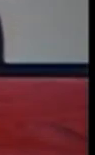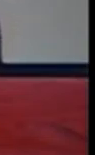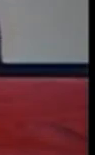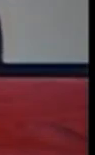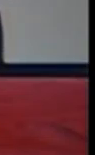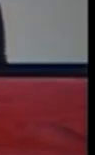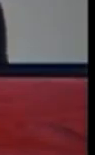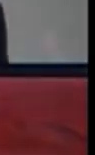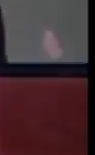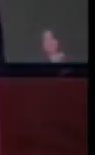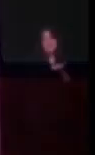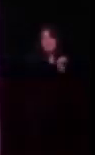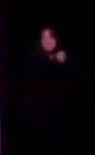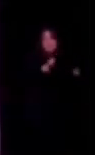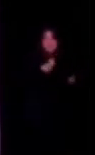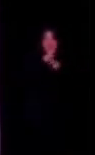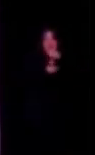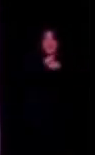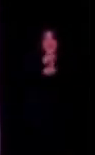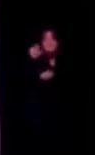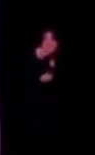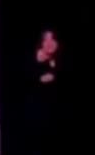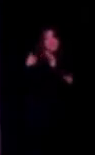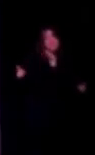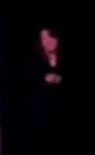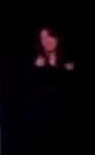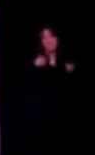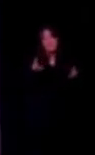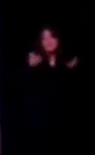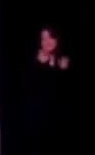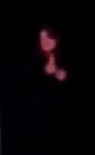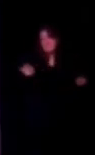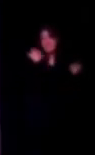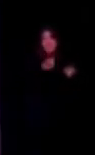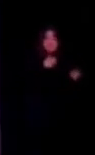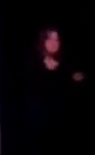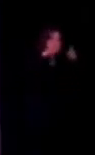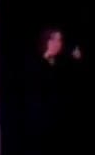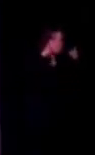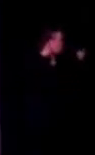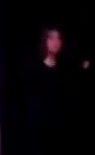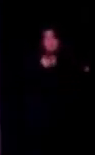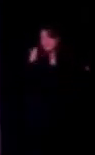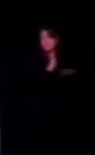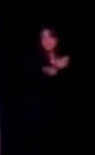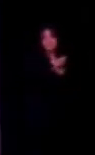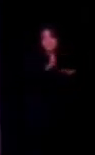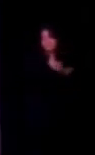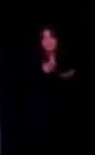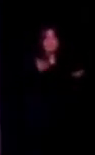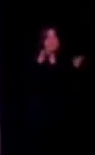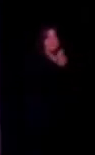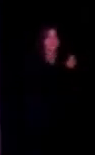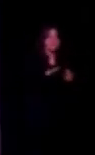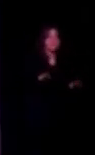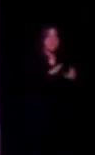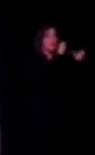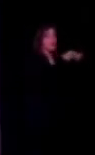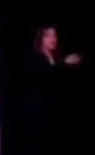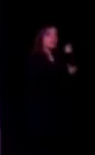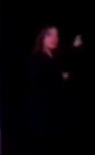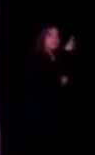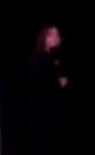que hagas, no vas a conseguir nada. Chica, lo hemos intentado, pero no hay manera. Y al otro grupo le dicen, qué maravilla, qué